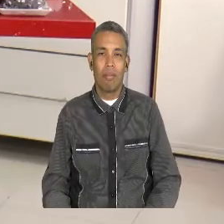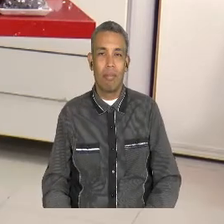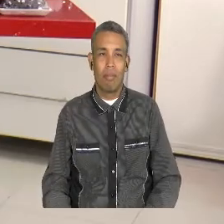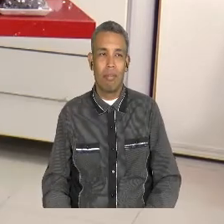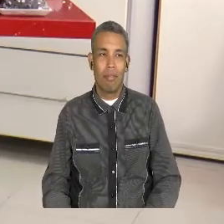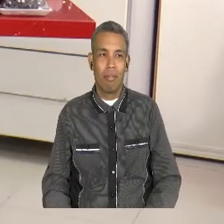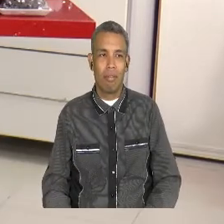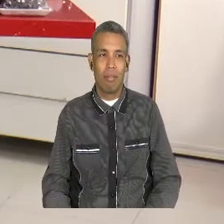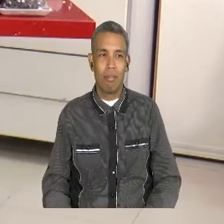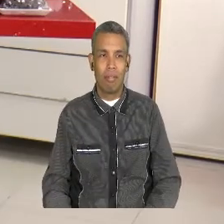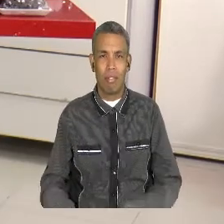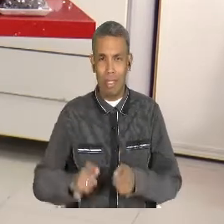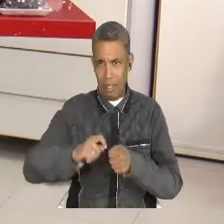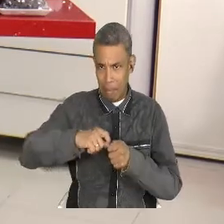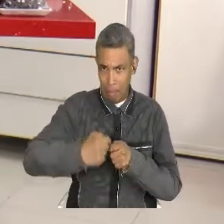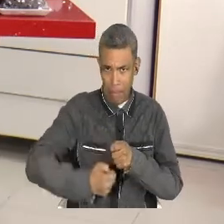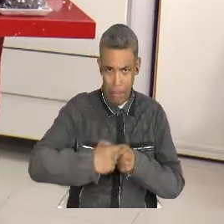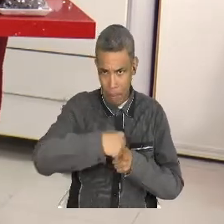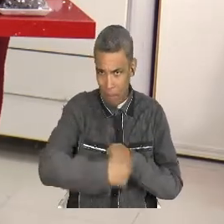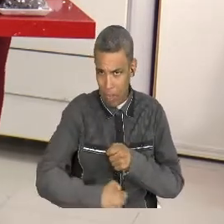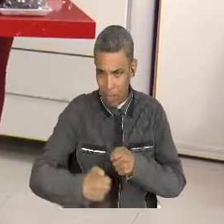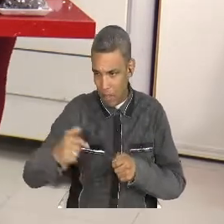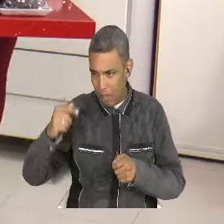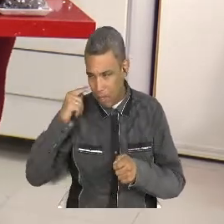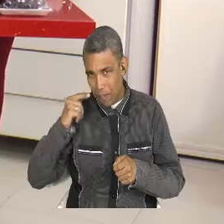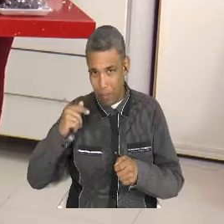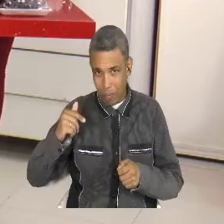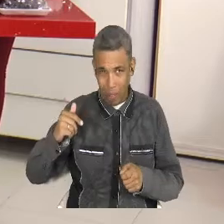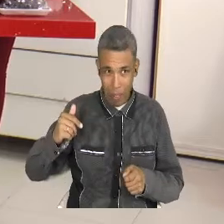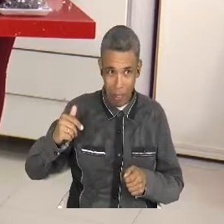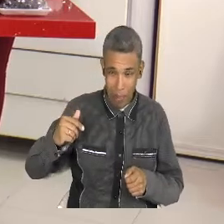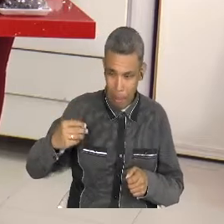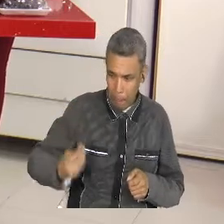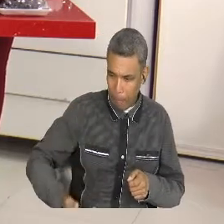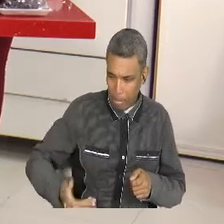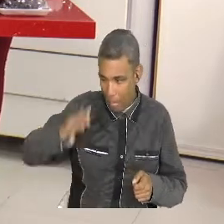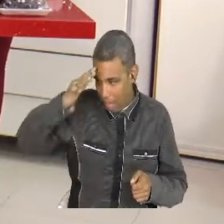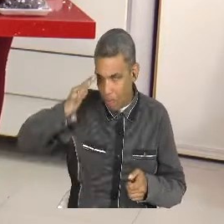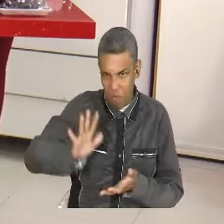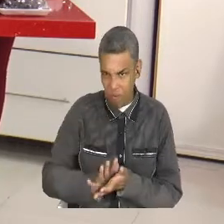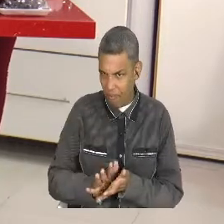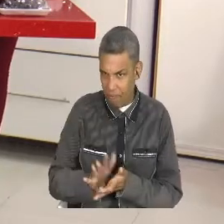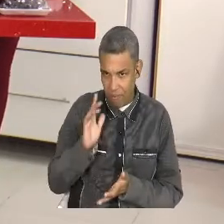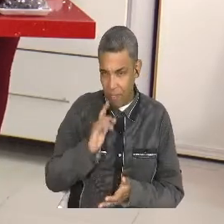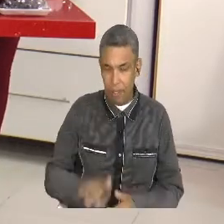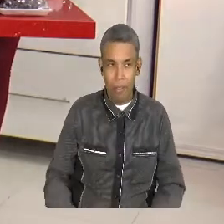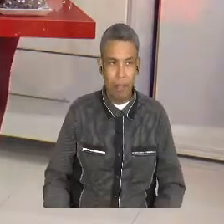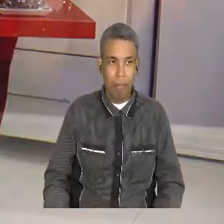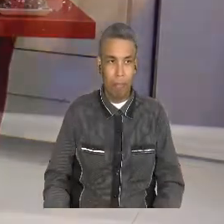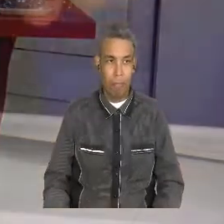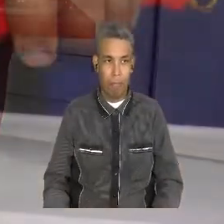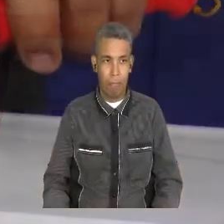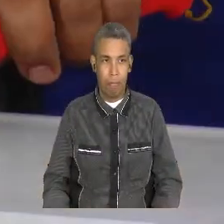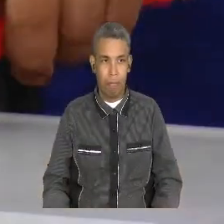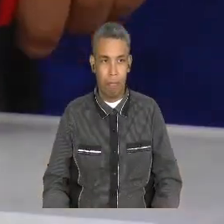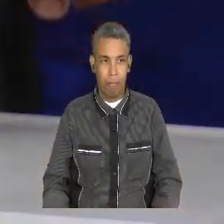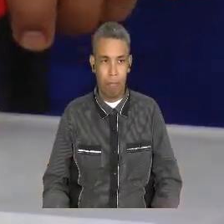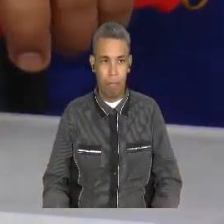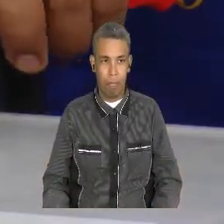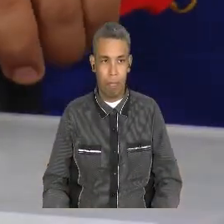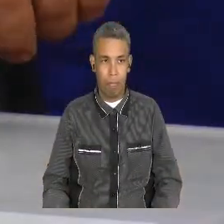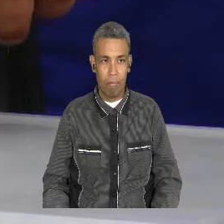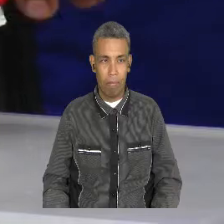cuestión. Tranquilito. Poca experiencia. Vamos a limpiar nuestro plato nuevamente. No, no se preocupe. Bueno,